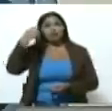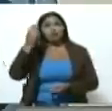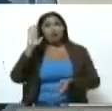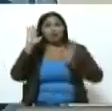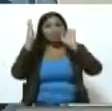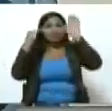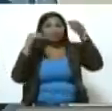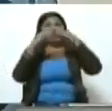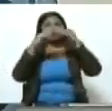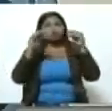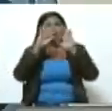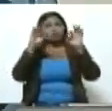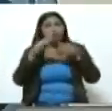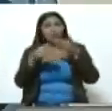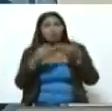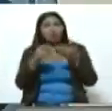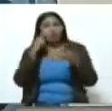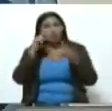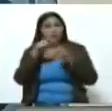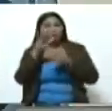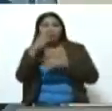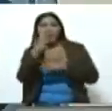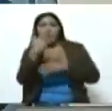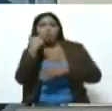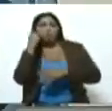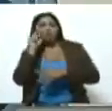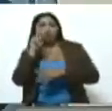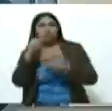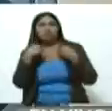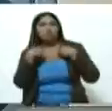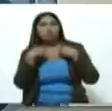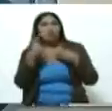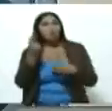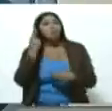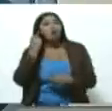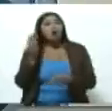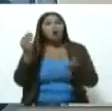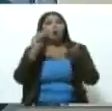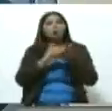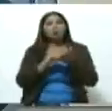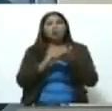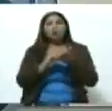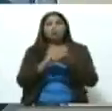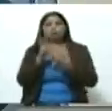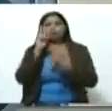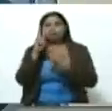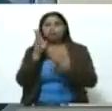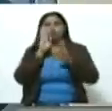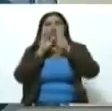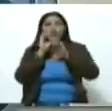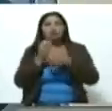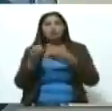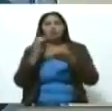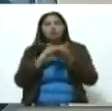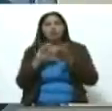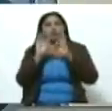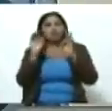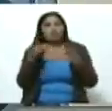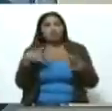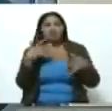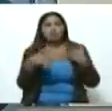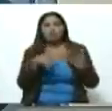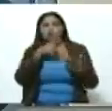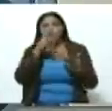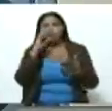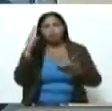atención? Y allí prácticamente esta señora nuevamente está convicta y confesa de este tipo de actividad